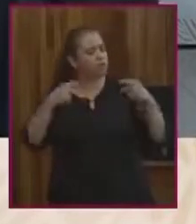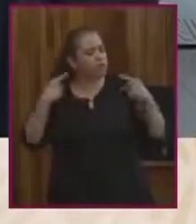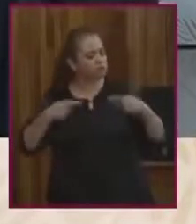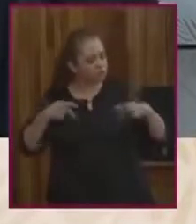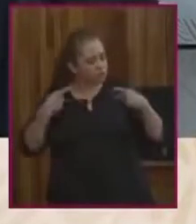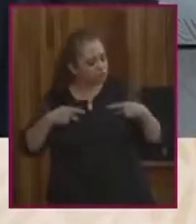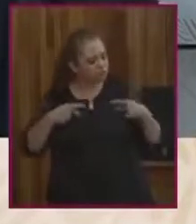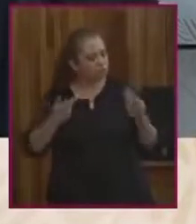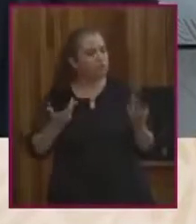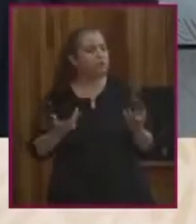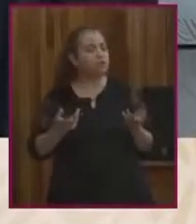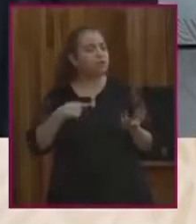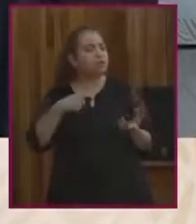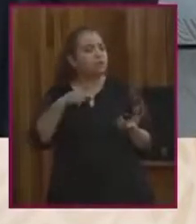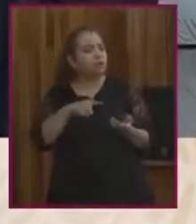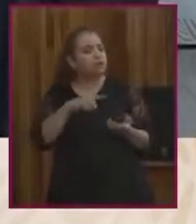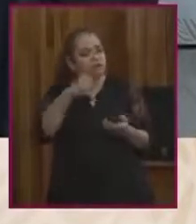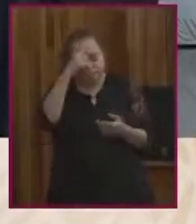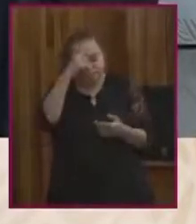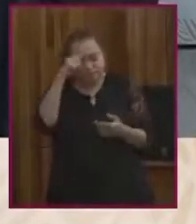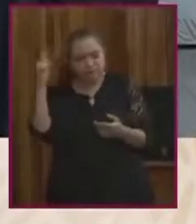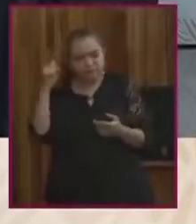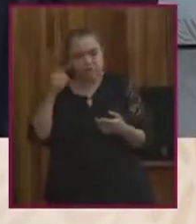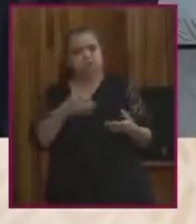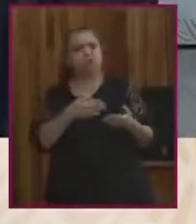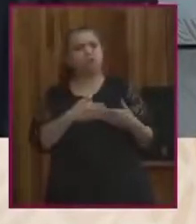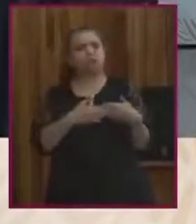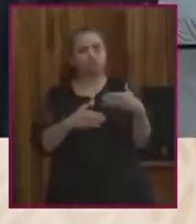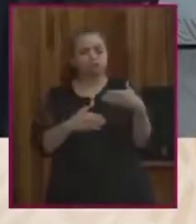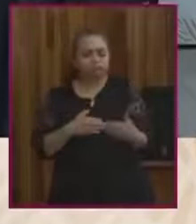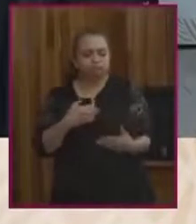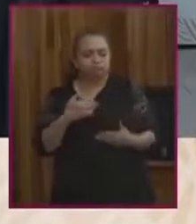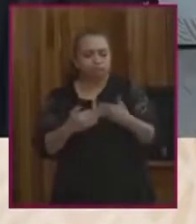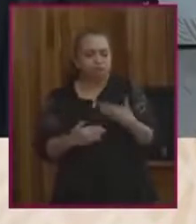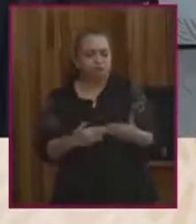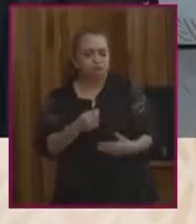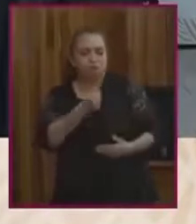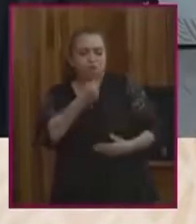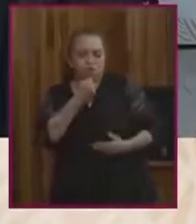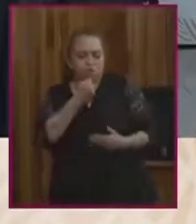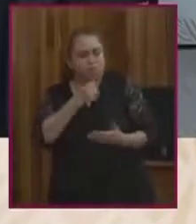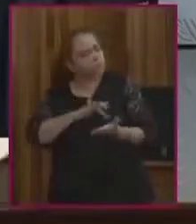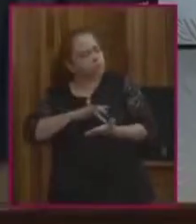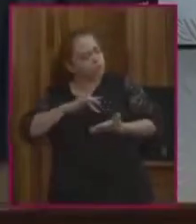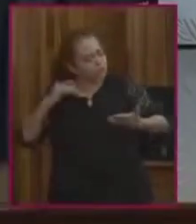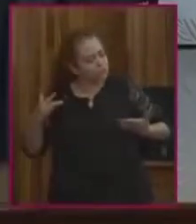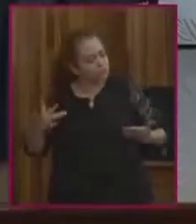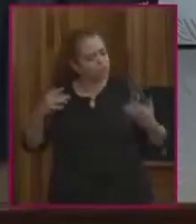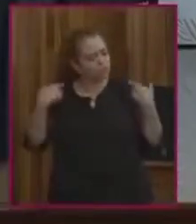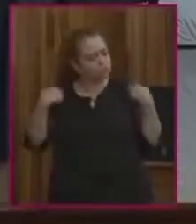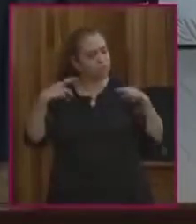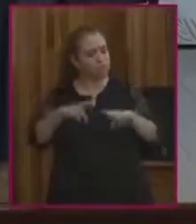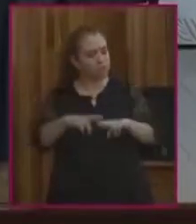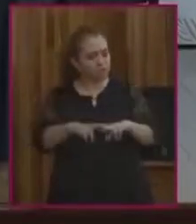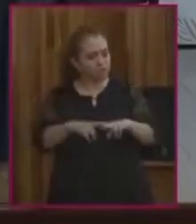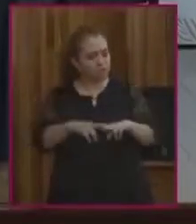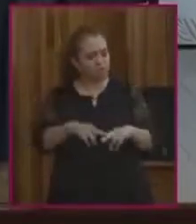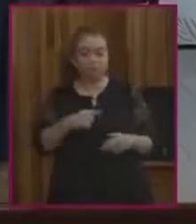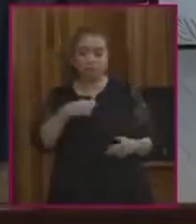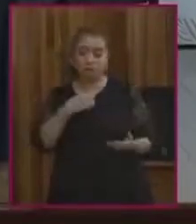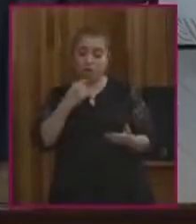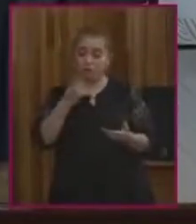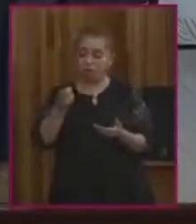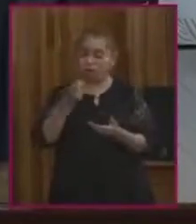personas que facilitan estos procesos en los infantes. Muchas gracias, maestra. Bueno, voy a tomar